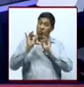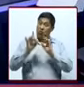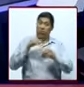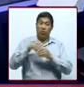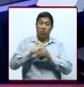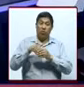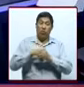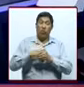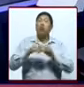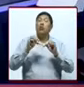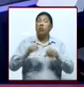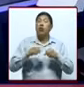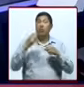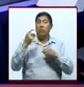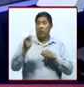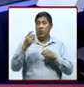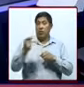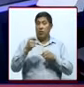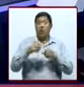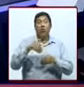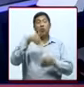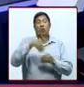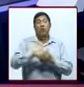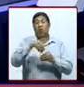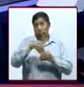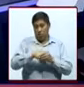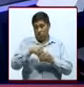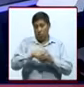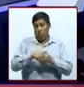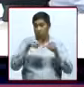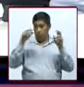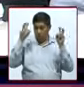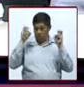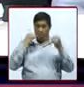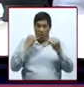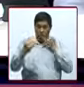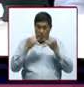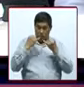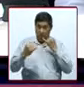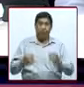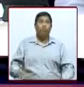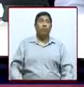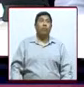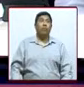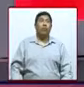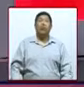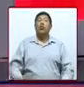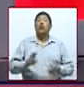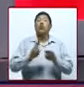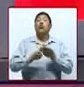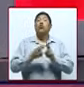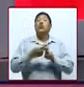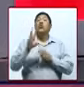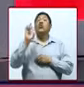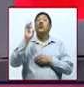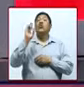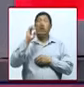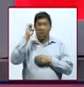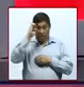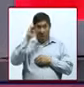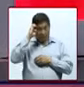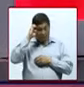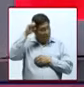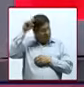con datos preliminares y oportunos sobre la votación con fines de información. Punto 7. Los órganos del Estado